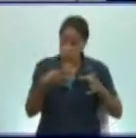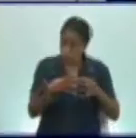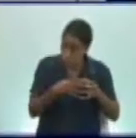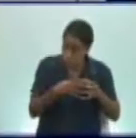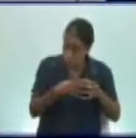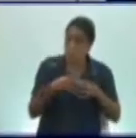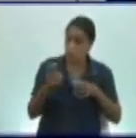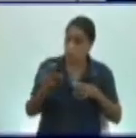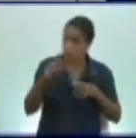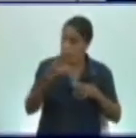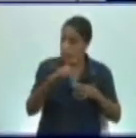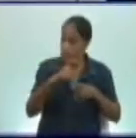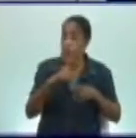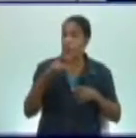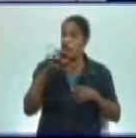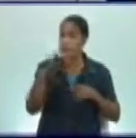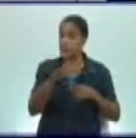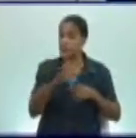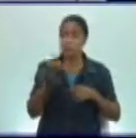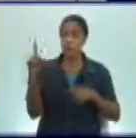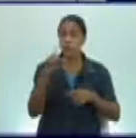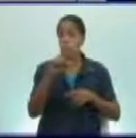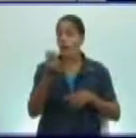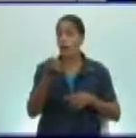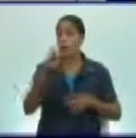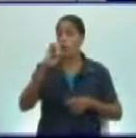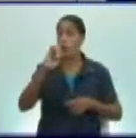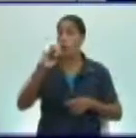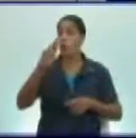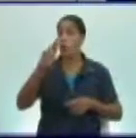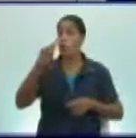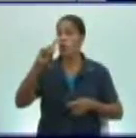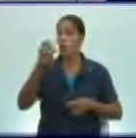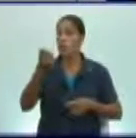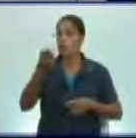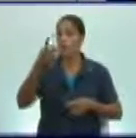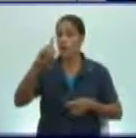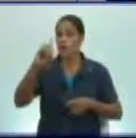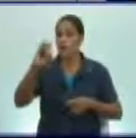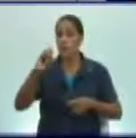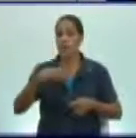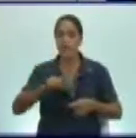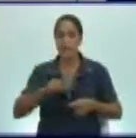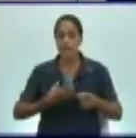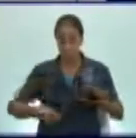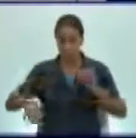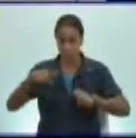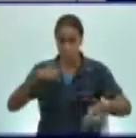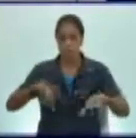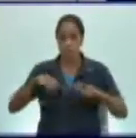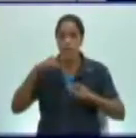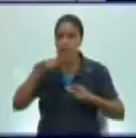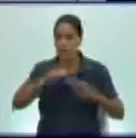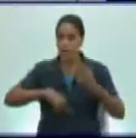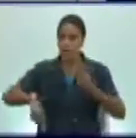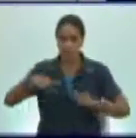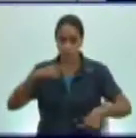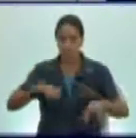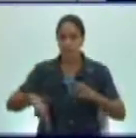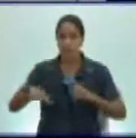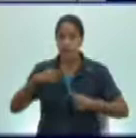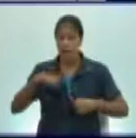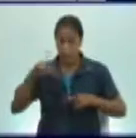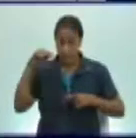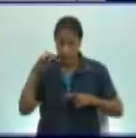animales celomados no cordados que presenta sistema circulatorio cerrado. Y es una característica que ustedes van a tener en